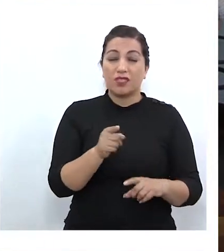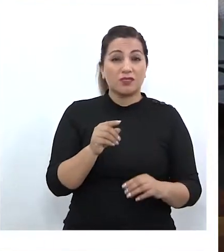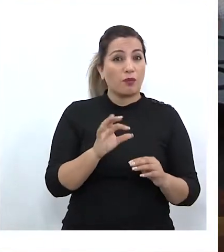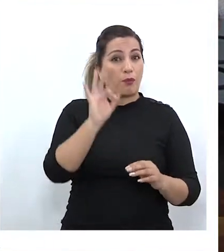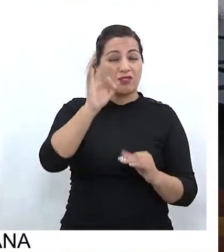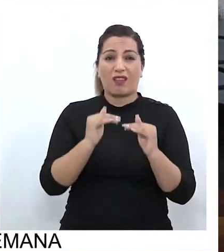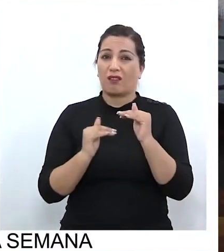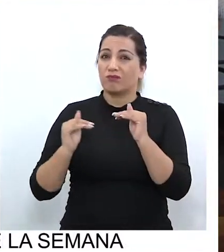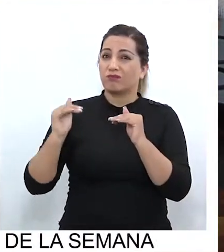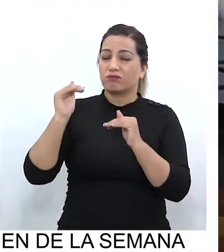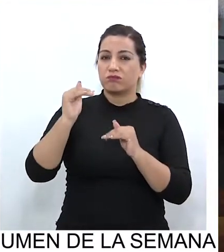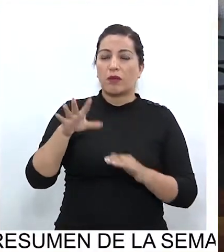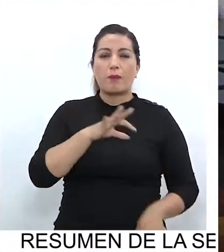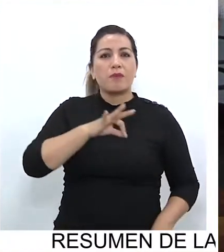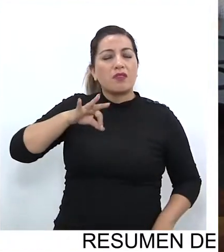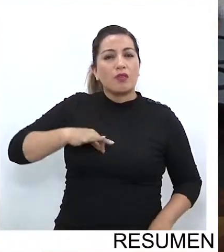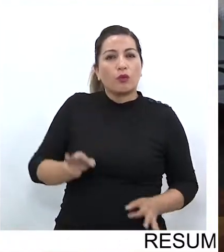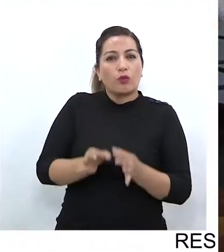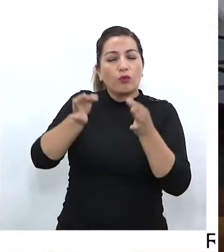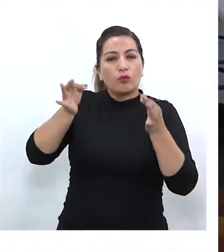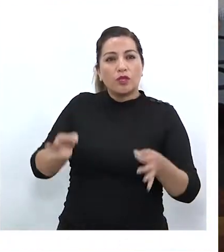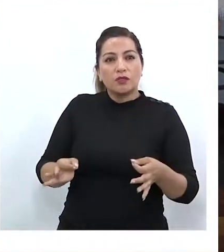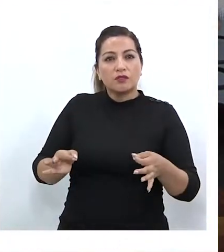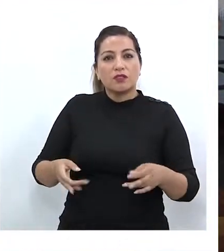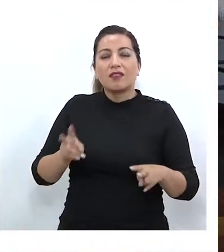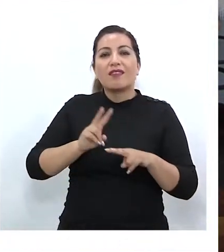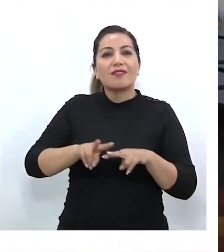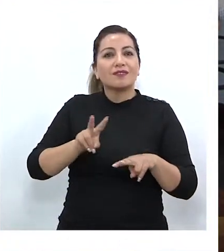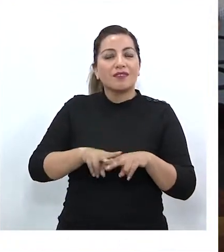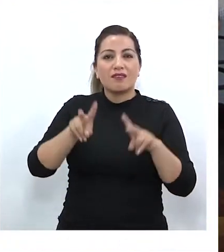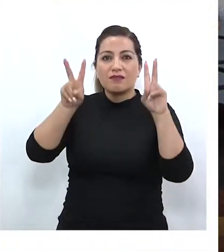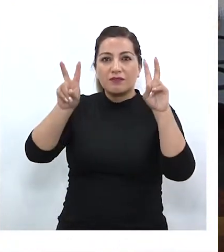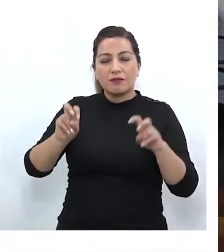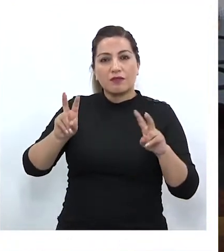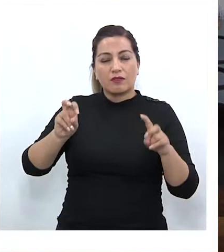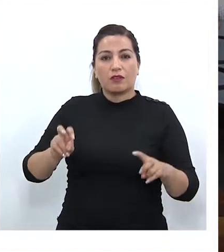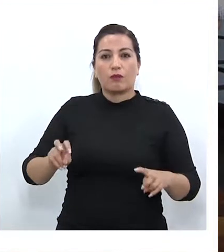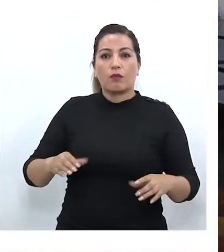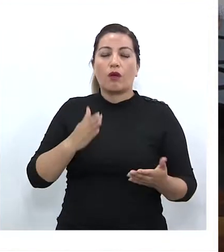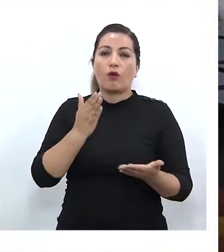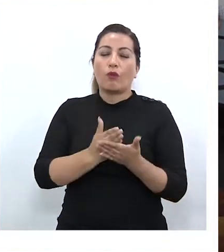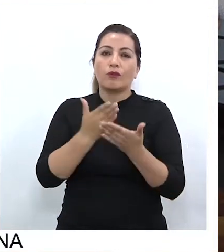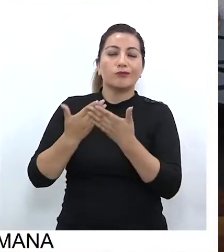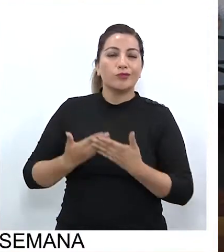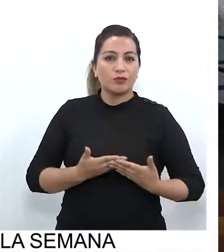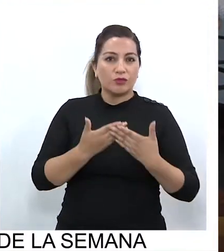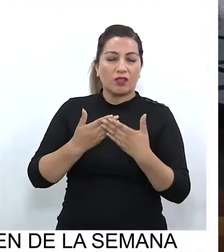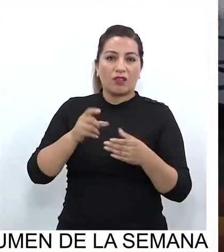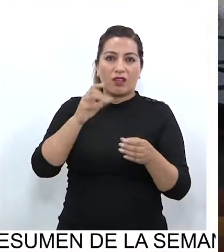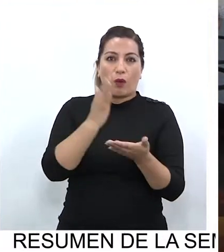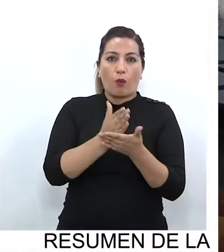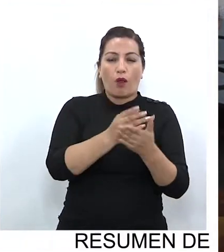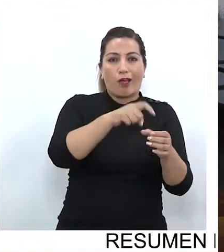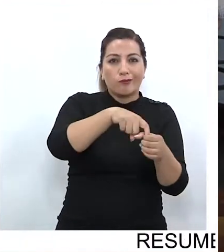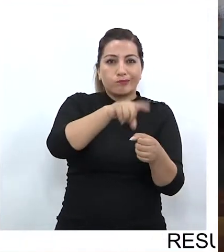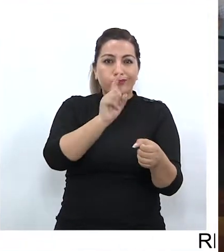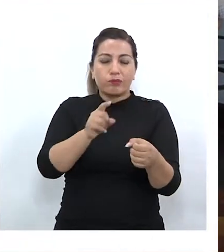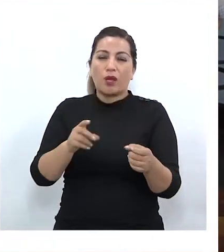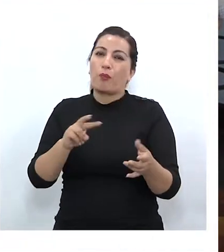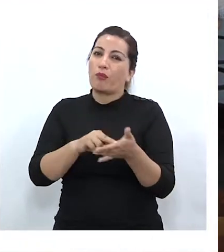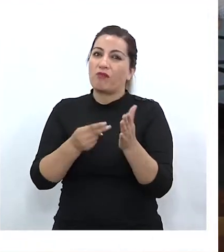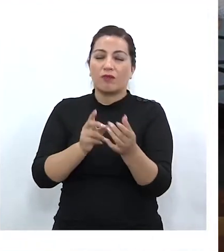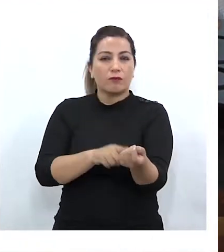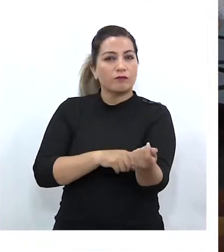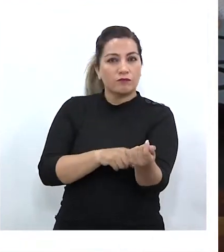son bastante altas. ¿Cómo el ministerio, ¿cierto?, enfrenta ese tema de cuando el chico deja el colegio, porque obviamente tiene un problema en su